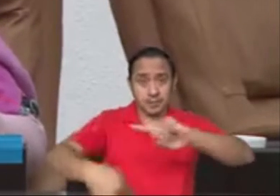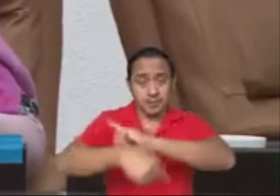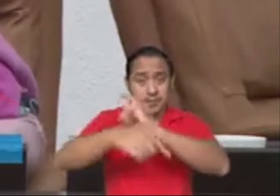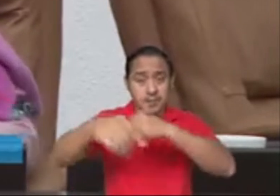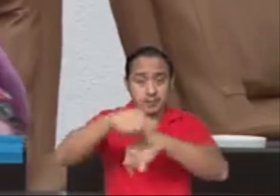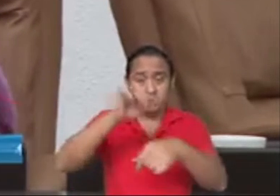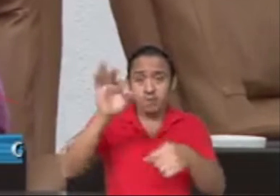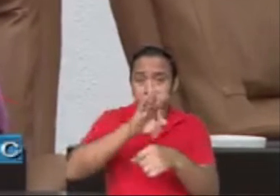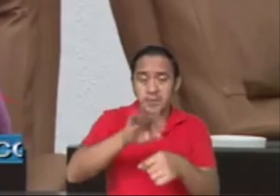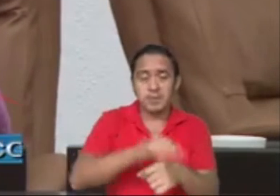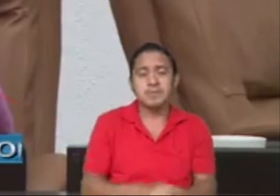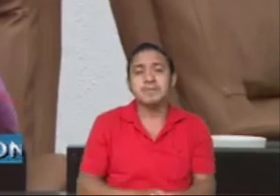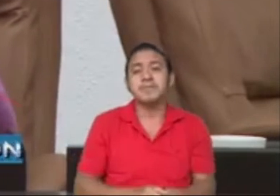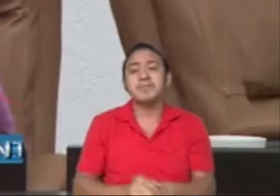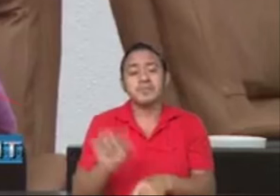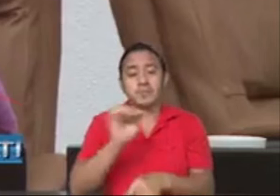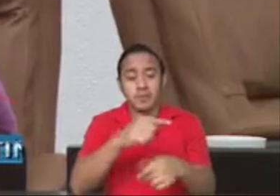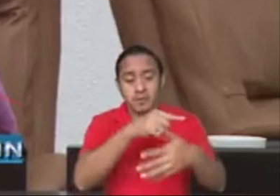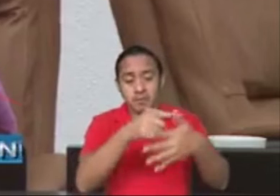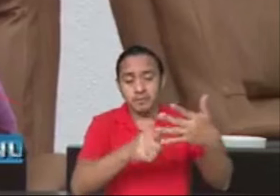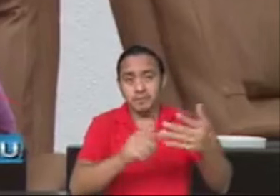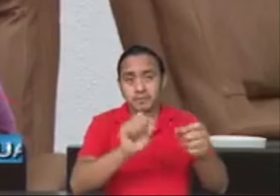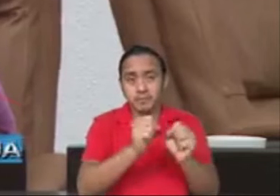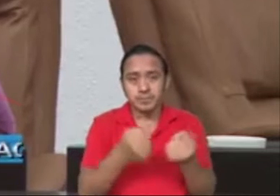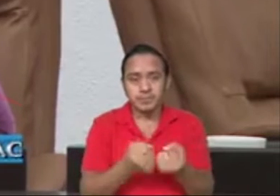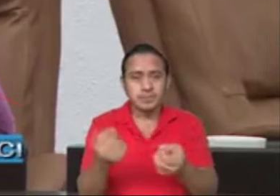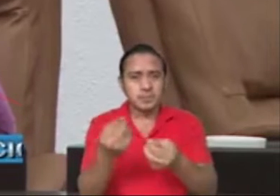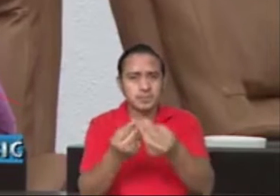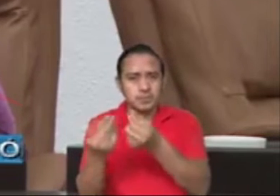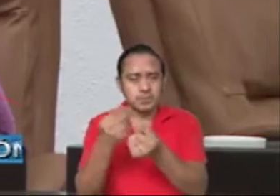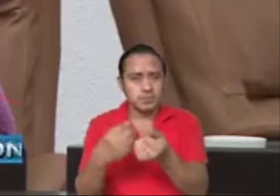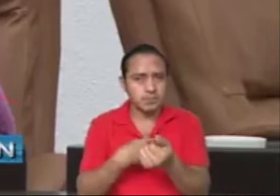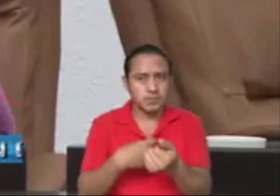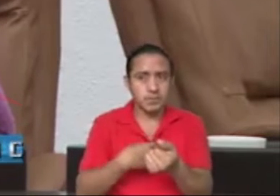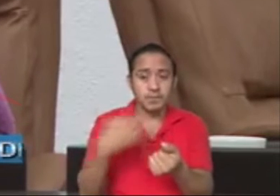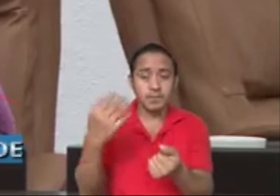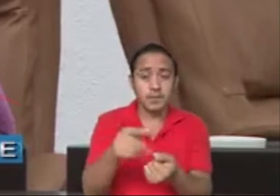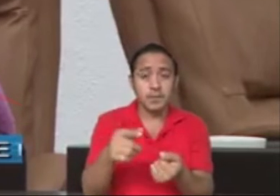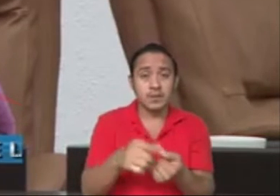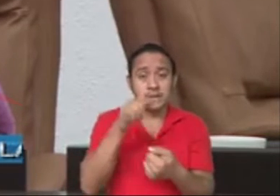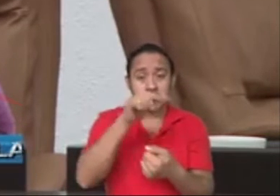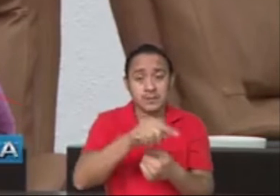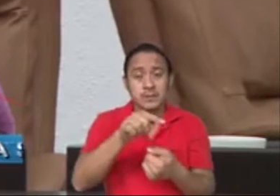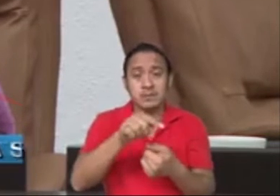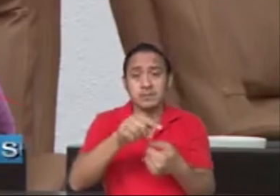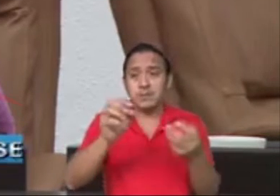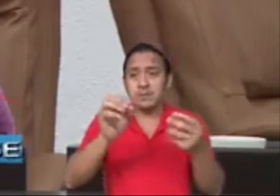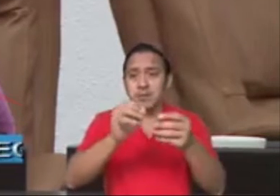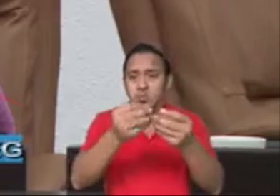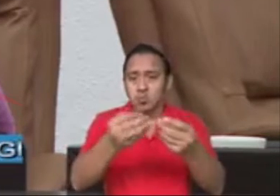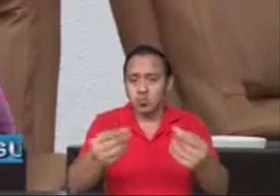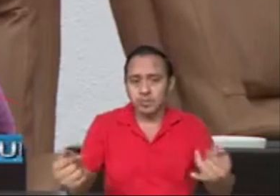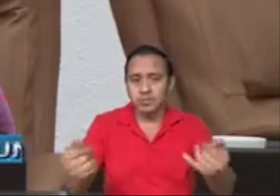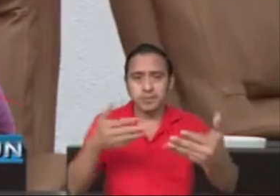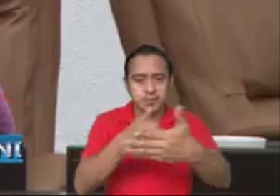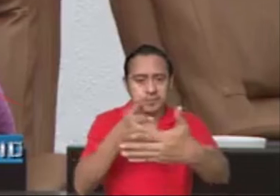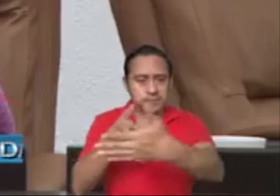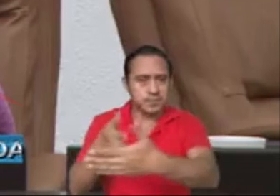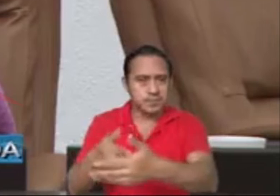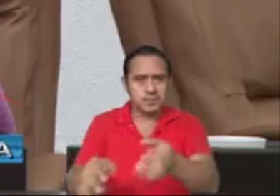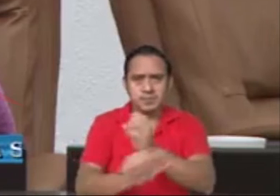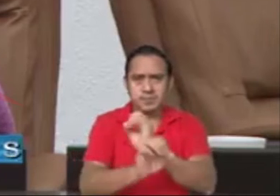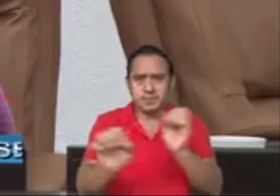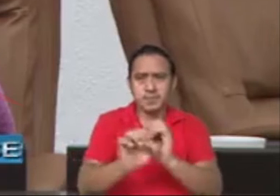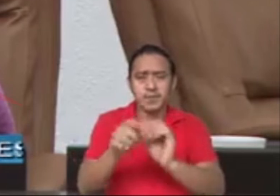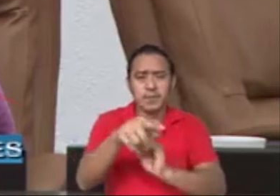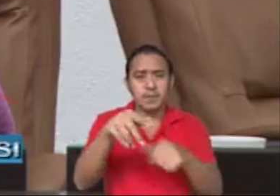jurídico consiste en que las sociedades mercantiles creadas serán sucesoras sin solución de continuidad